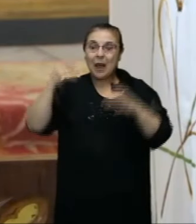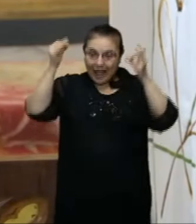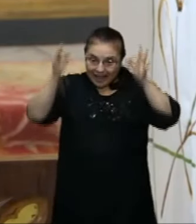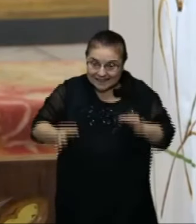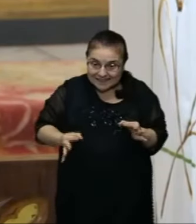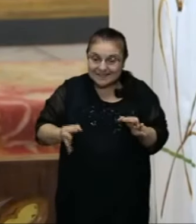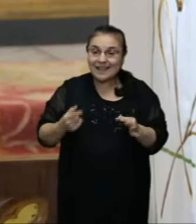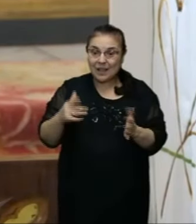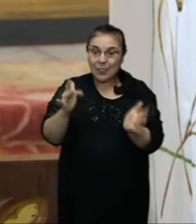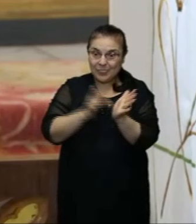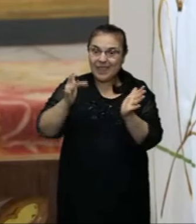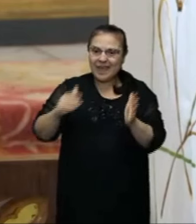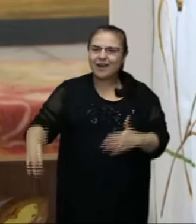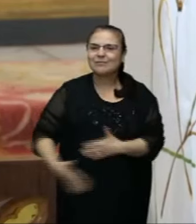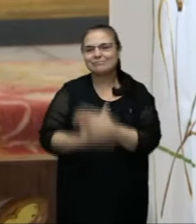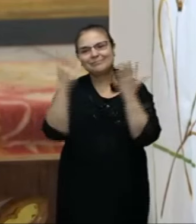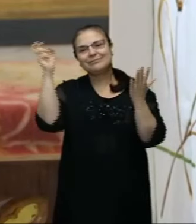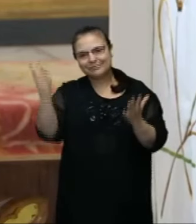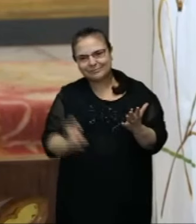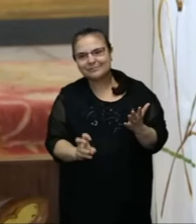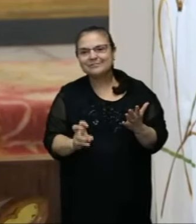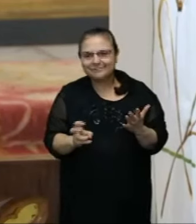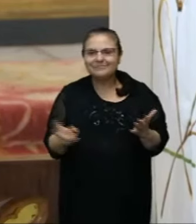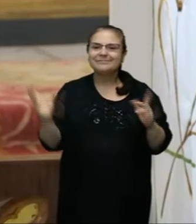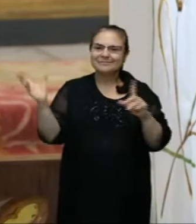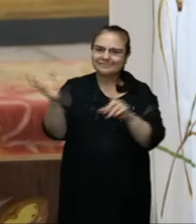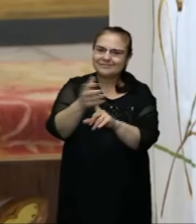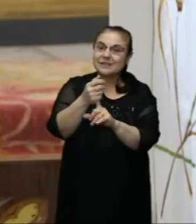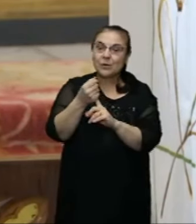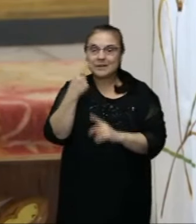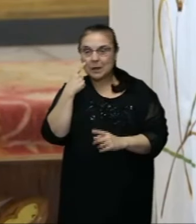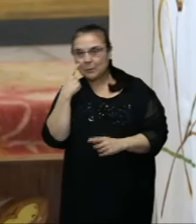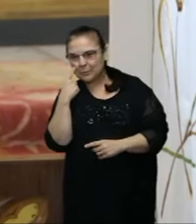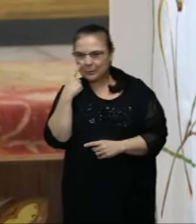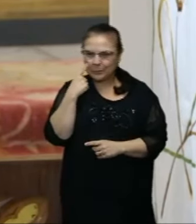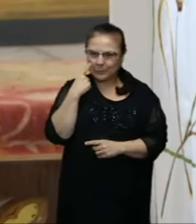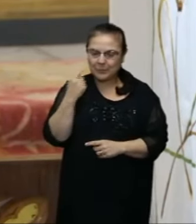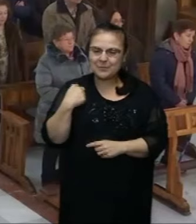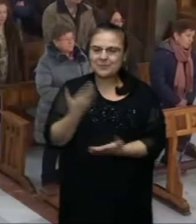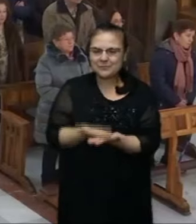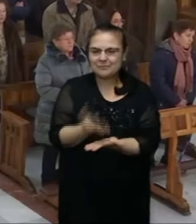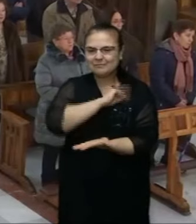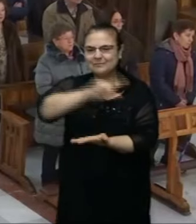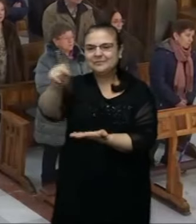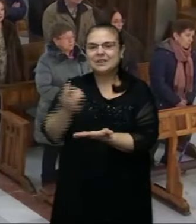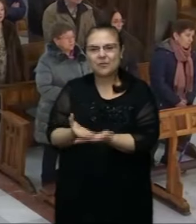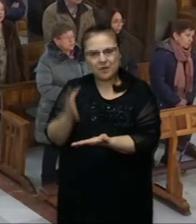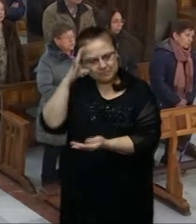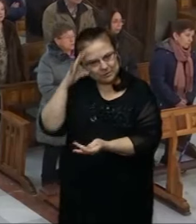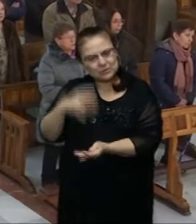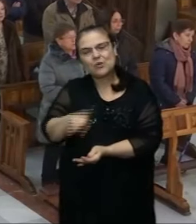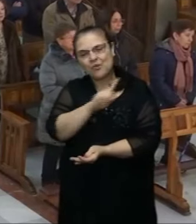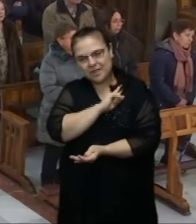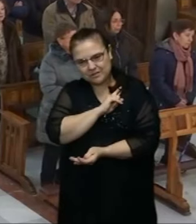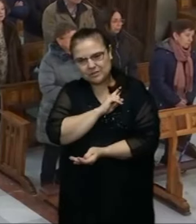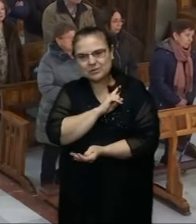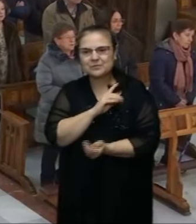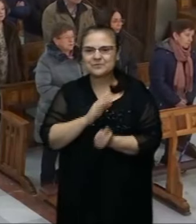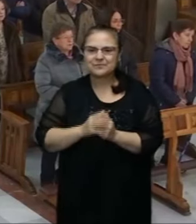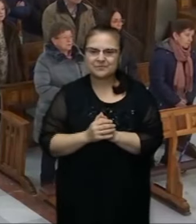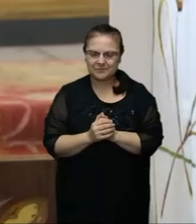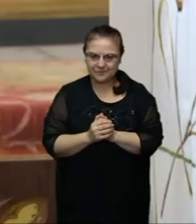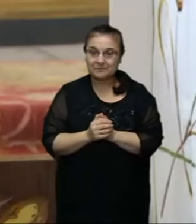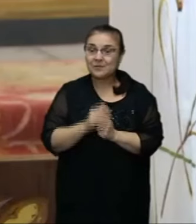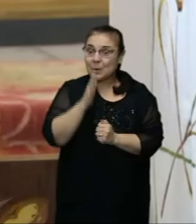el día de su gloriosa venida los encuentre en vela. Roguemos al Señor. Te rogamos,